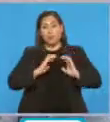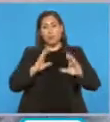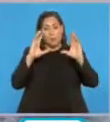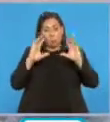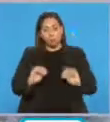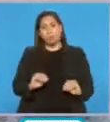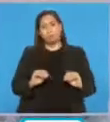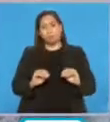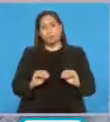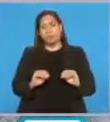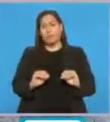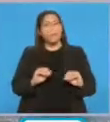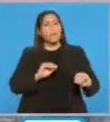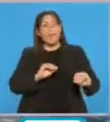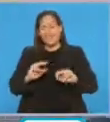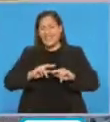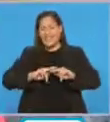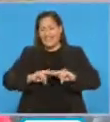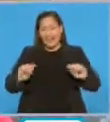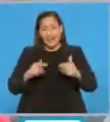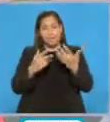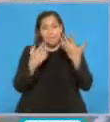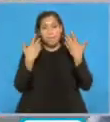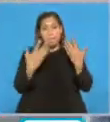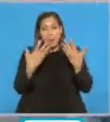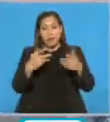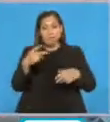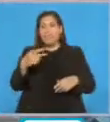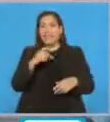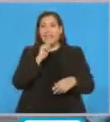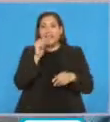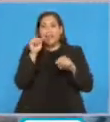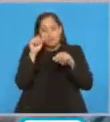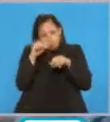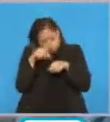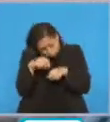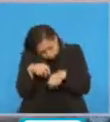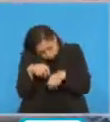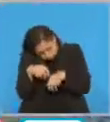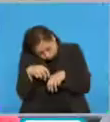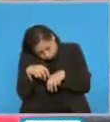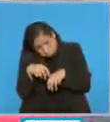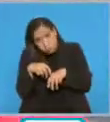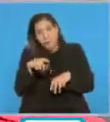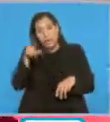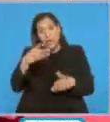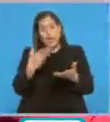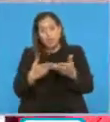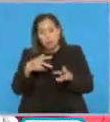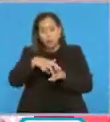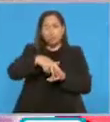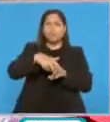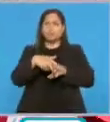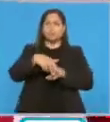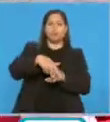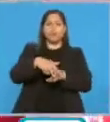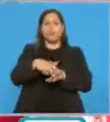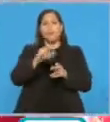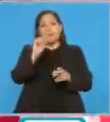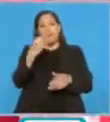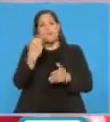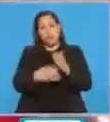cuadriplégica, y no movía ni siquiera manos ni piernas, en una posición fetal. Actualmente, si ven, ya se equilibra arriba del caballo, todavía tiene un poquito de